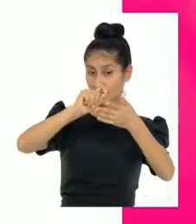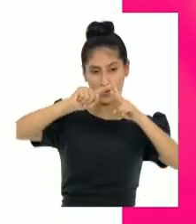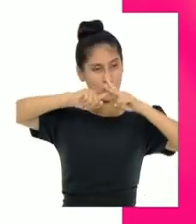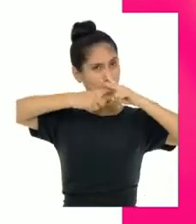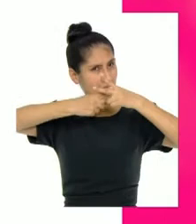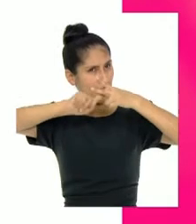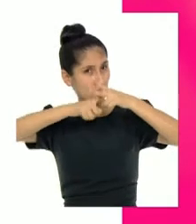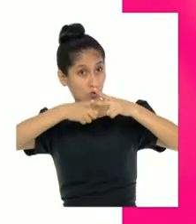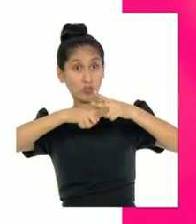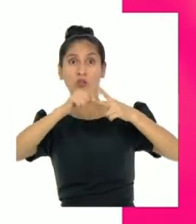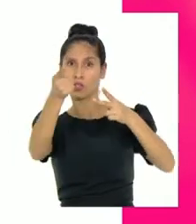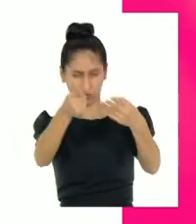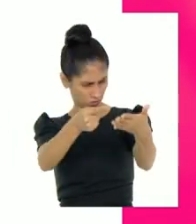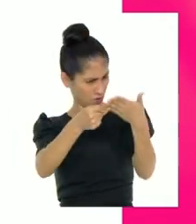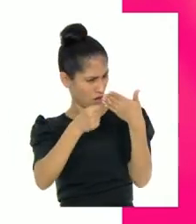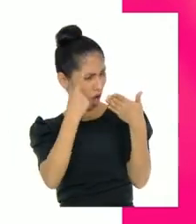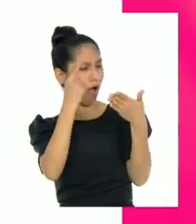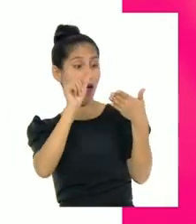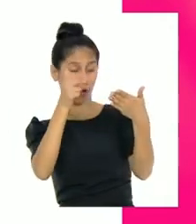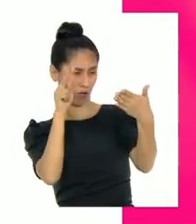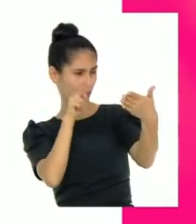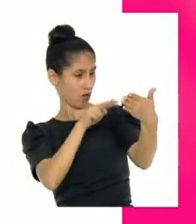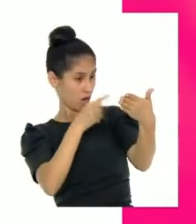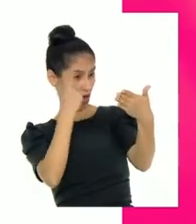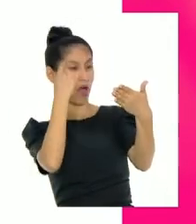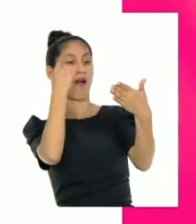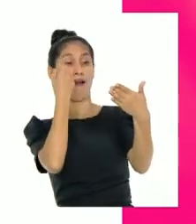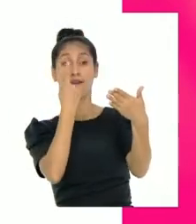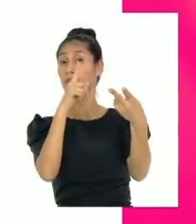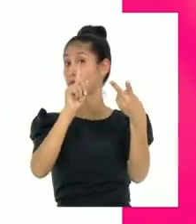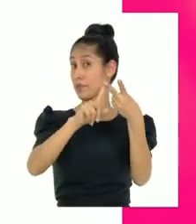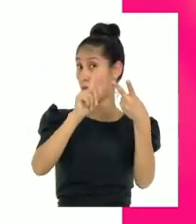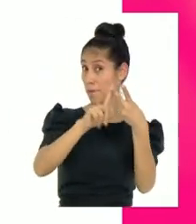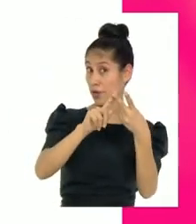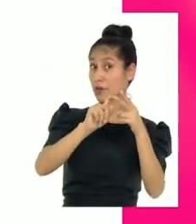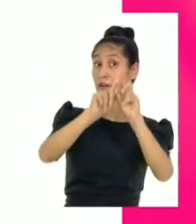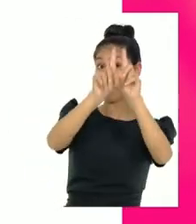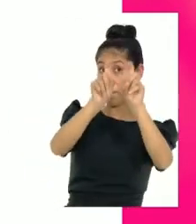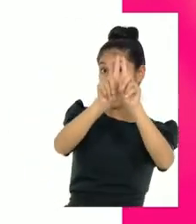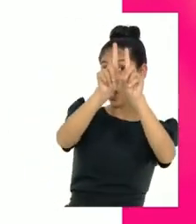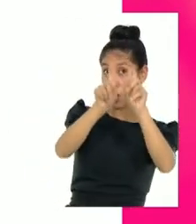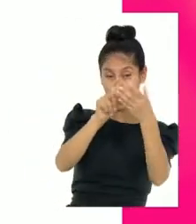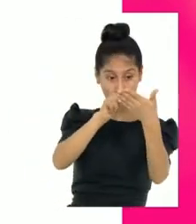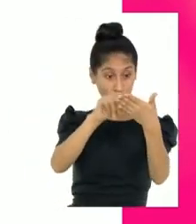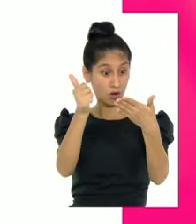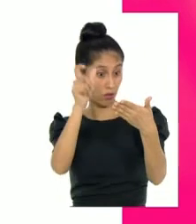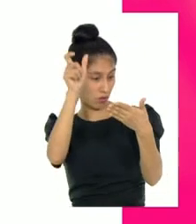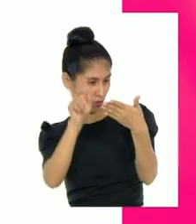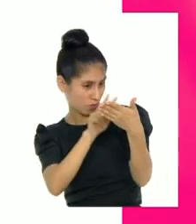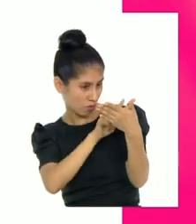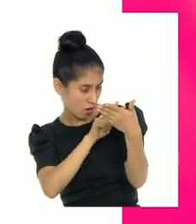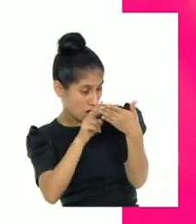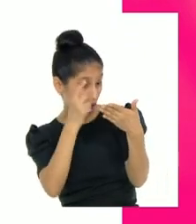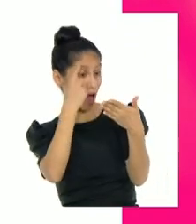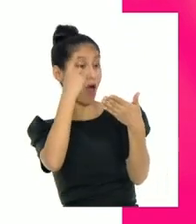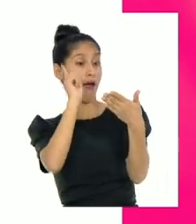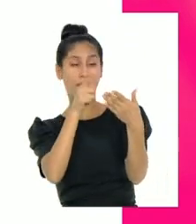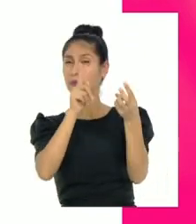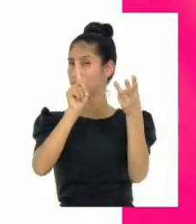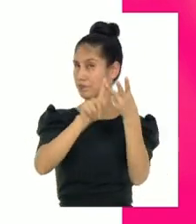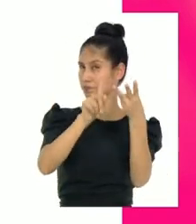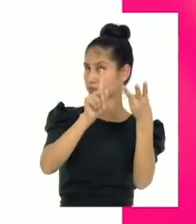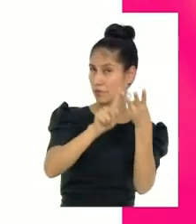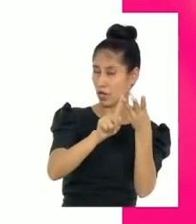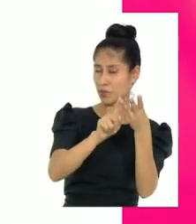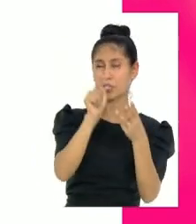interés. Hacer preguntas para interesar a quien nos lee o escucha funciona muy bien. También debemos tener un tema y